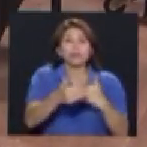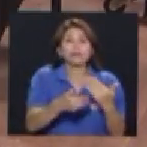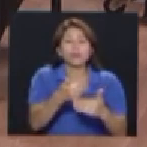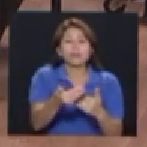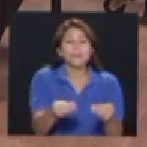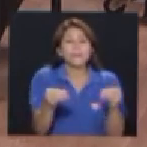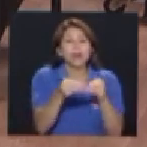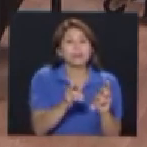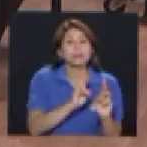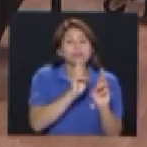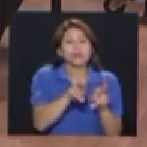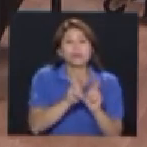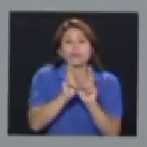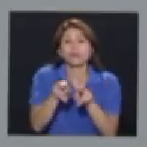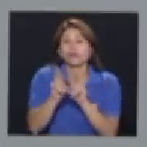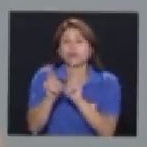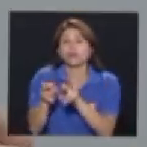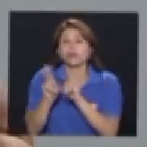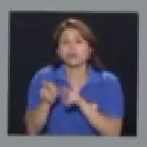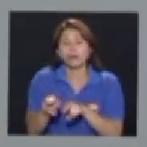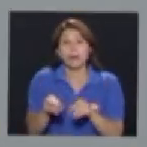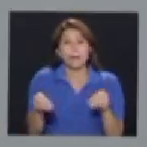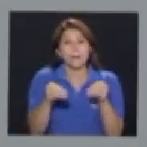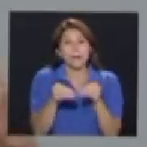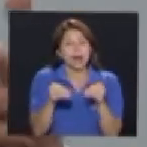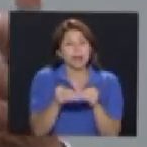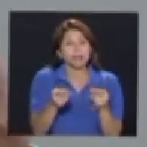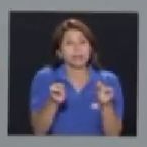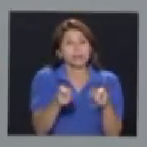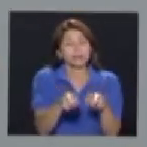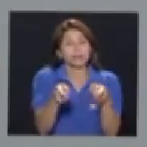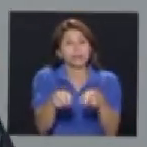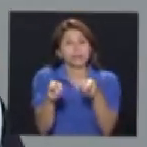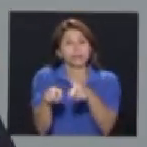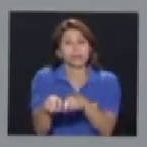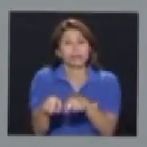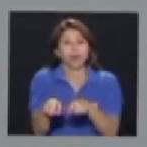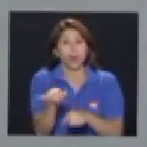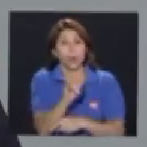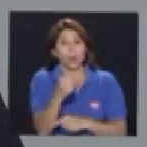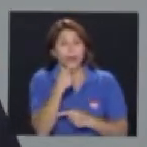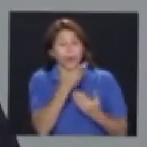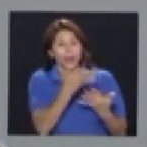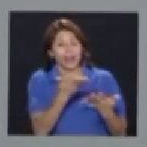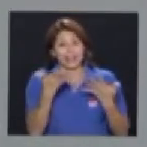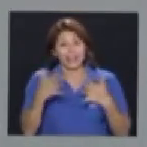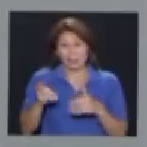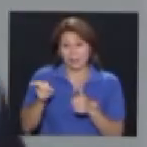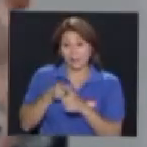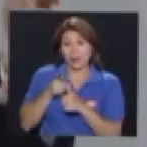Ya lo decía él, hay ahora como 5 estados,